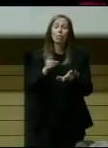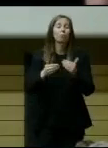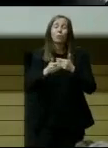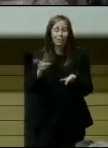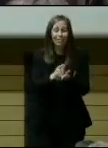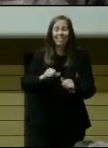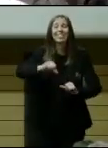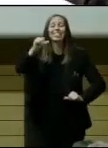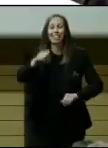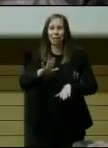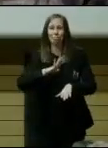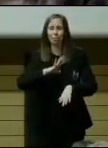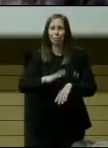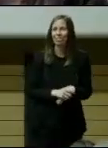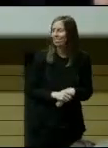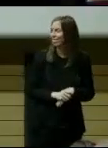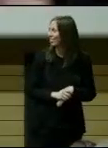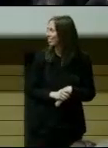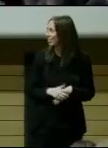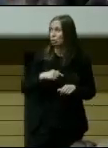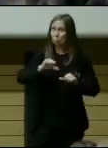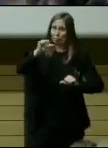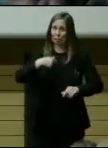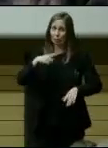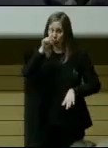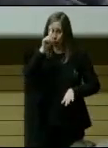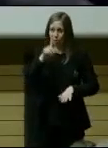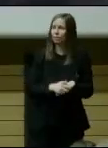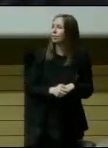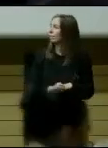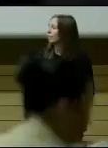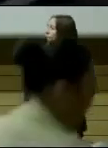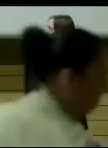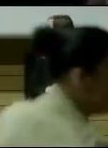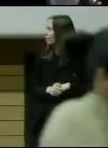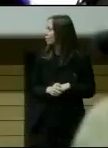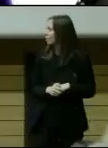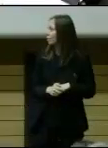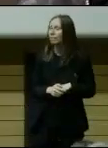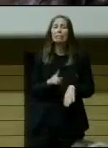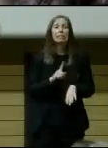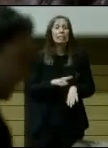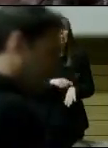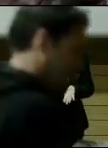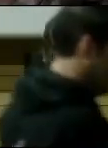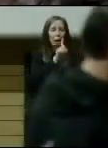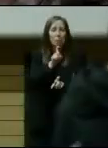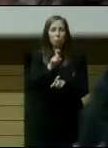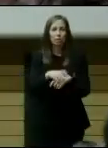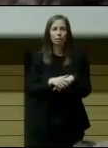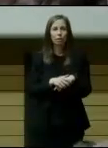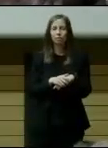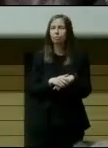No. ¿Tengo que escaseártela yo? No sé. Gracias. Bueno, nos da tiempo a preguntas,